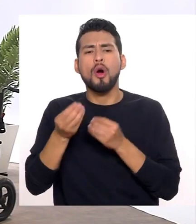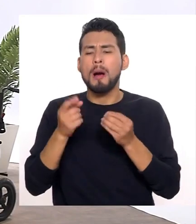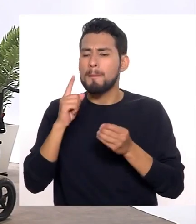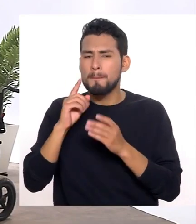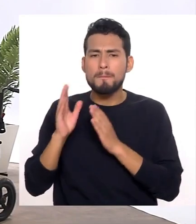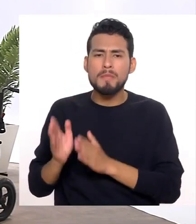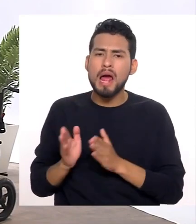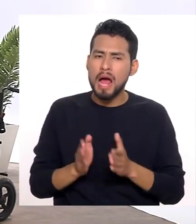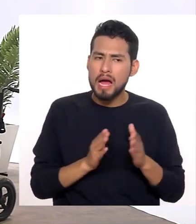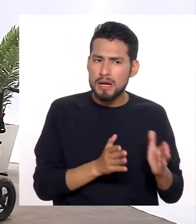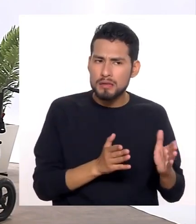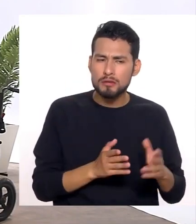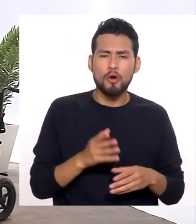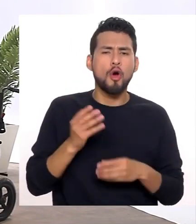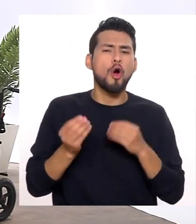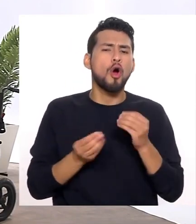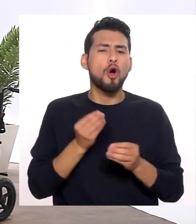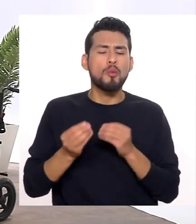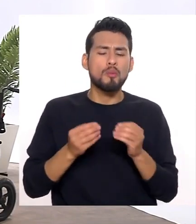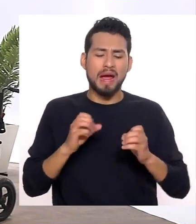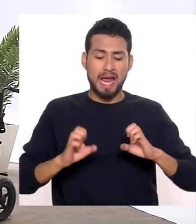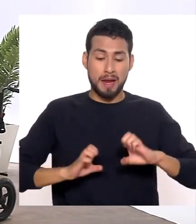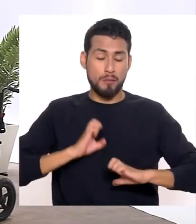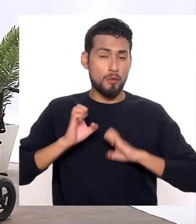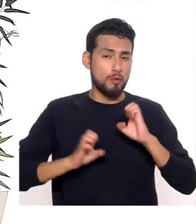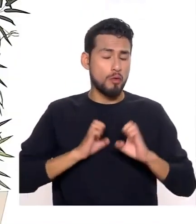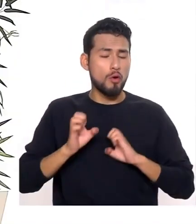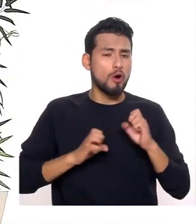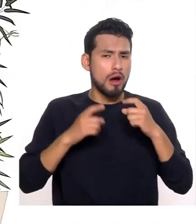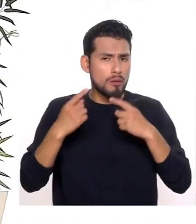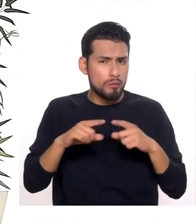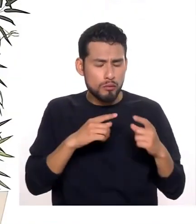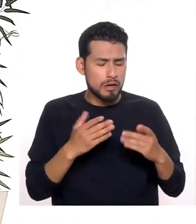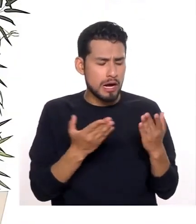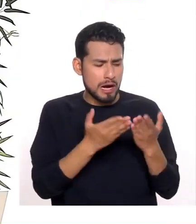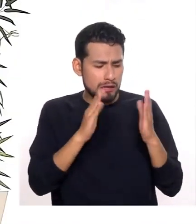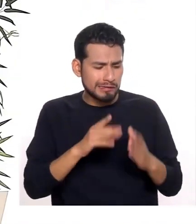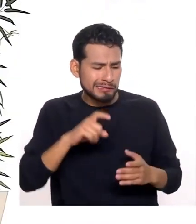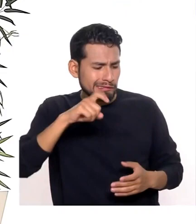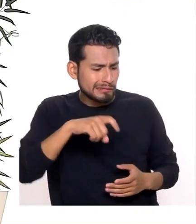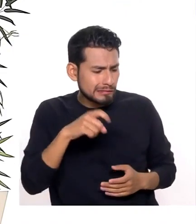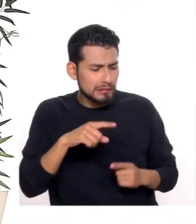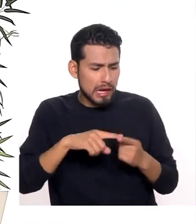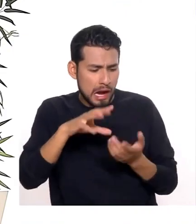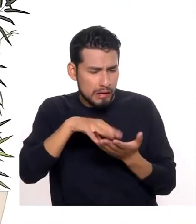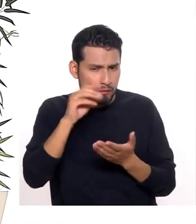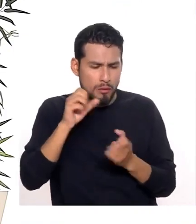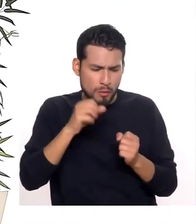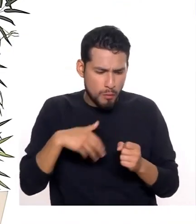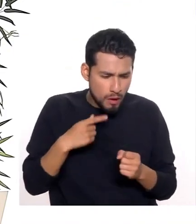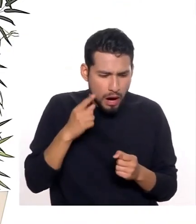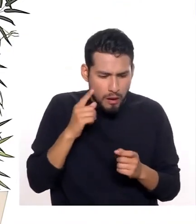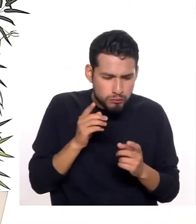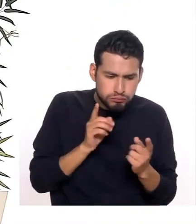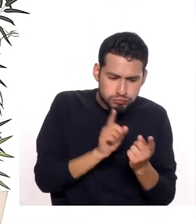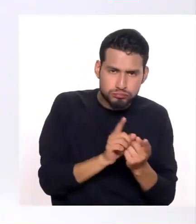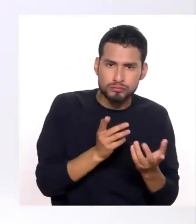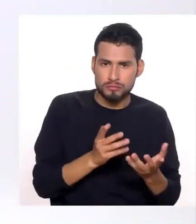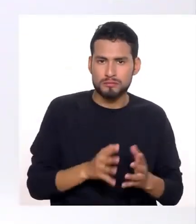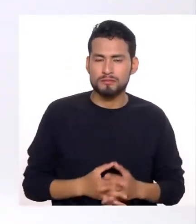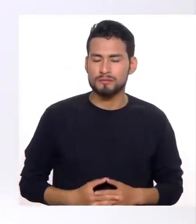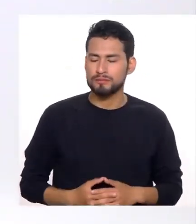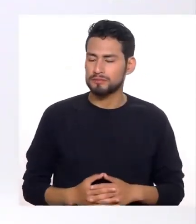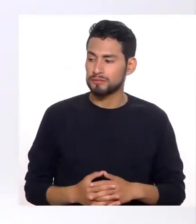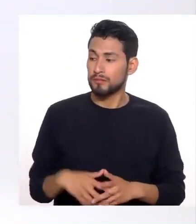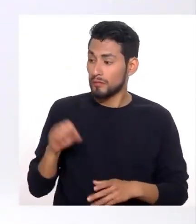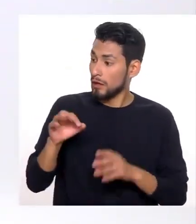la planificación, cómo afrontar emocionalmente a ese estudiante con necesidades de aprendizaje, ¿no? Claro,